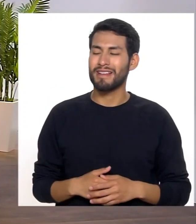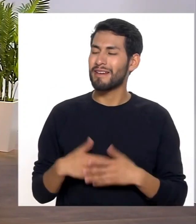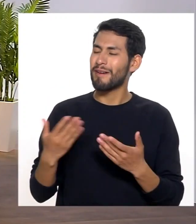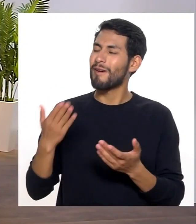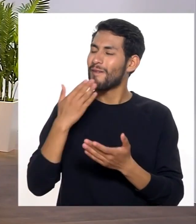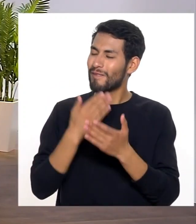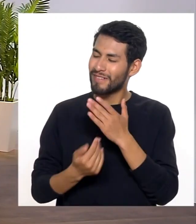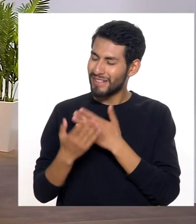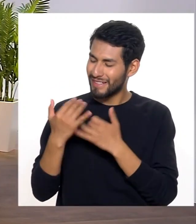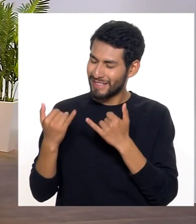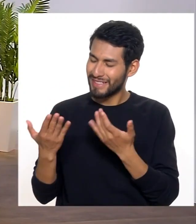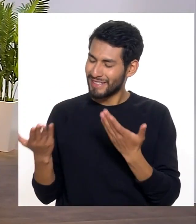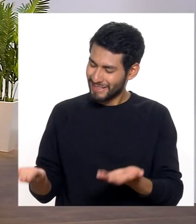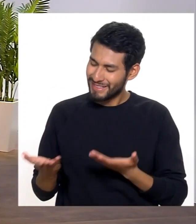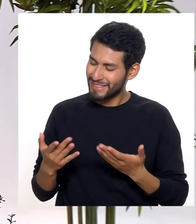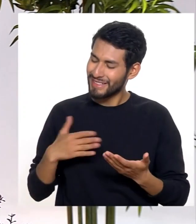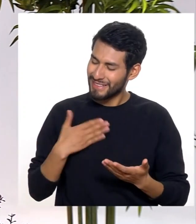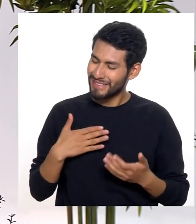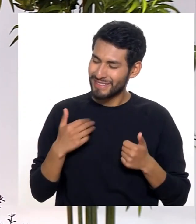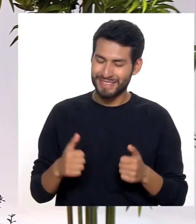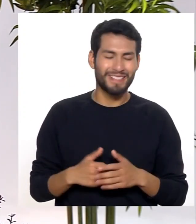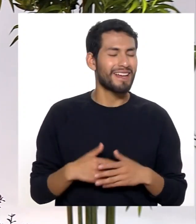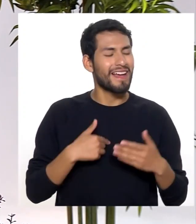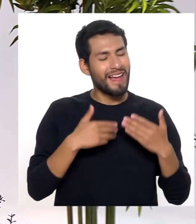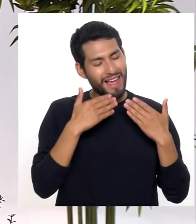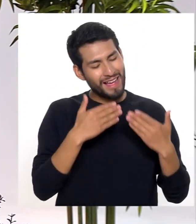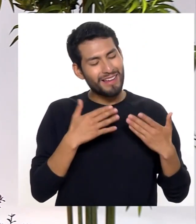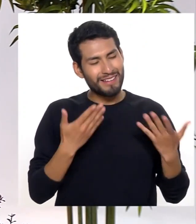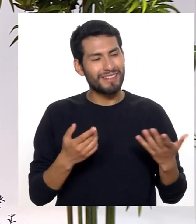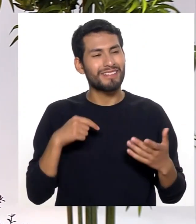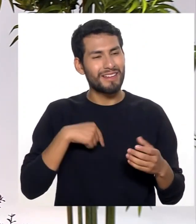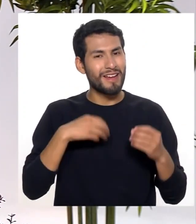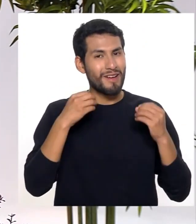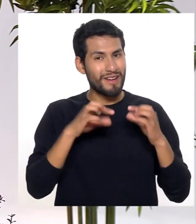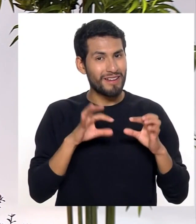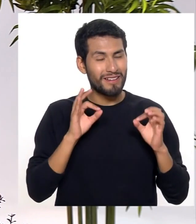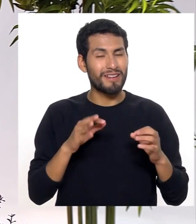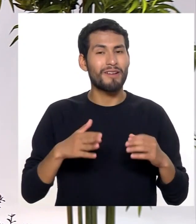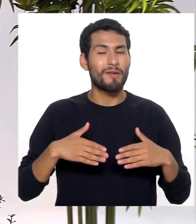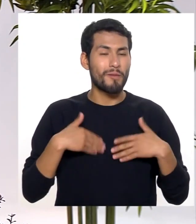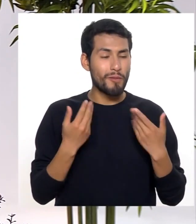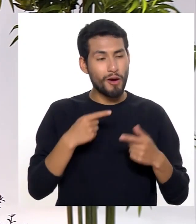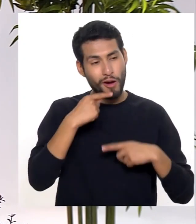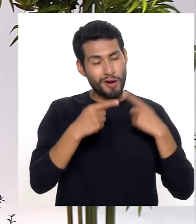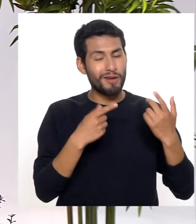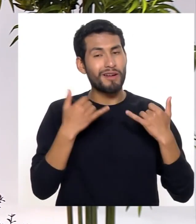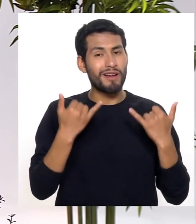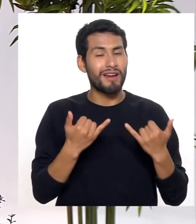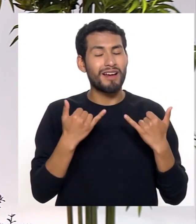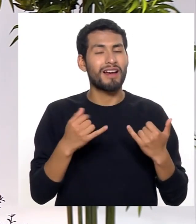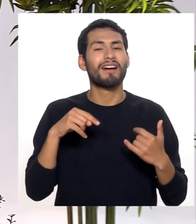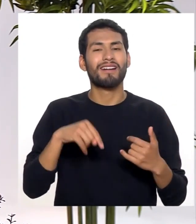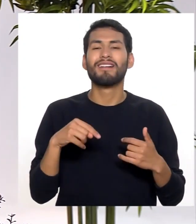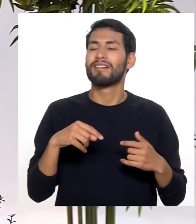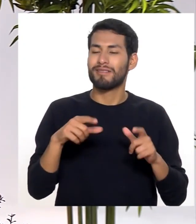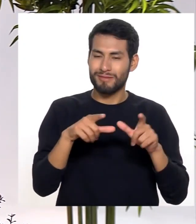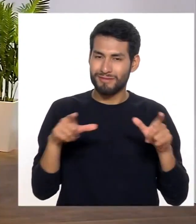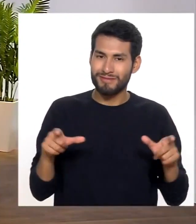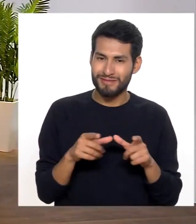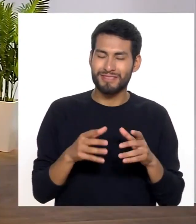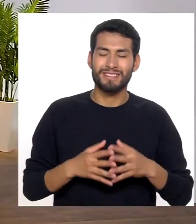Meche, un gusto tenerte aquí en Sin Barreras. Ay, muchas gracias, Gina, por la oportunidad para contarte lo que venimos haciendo en la